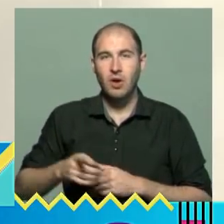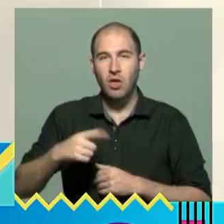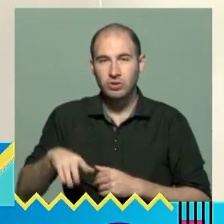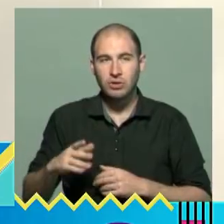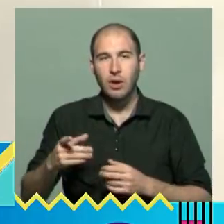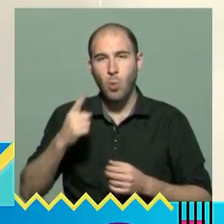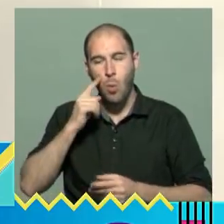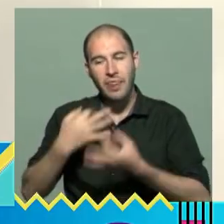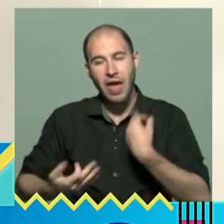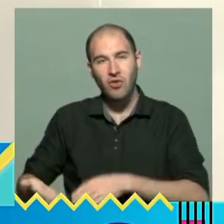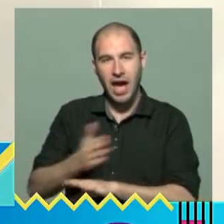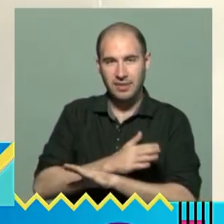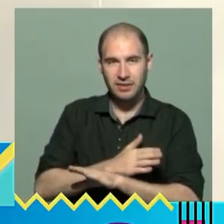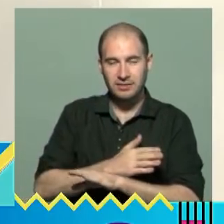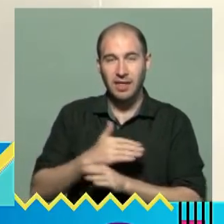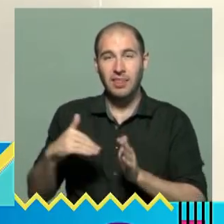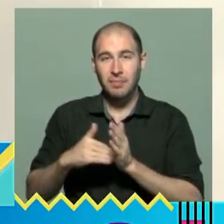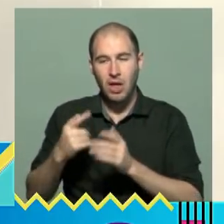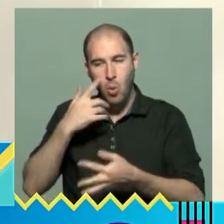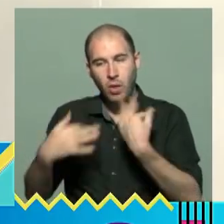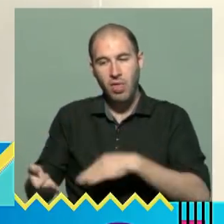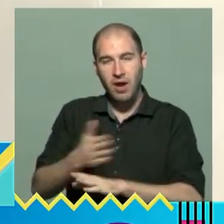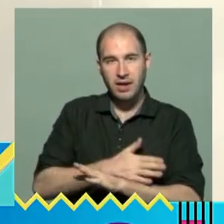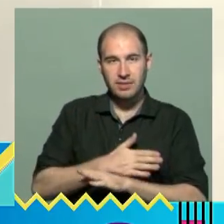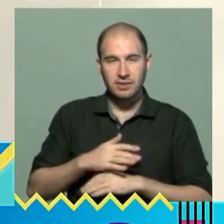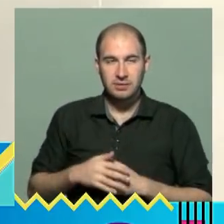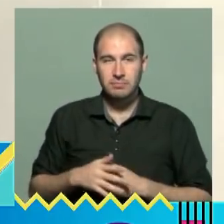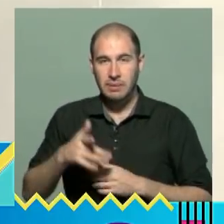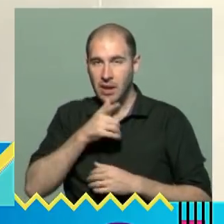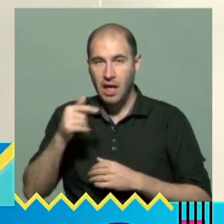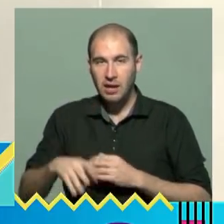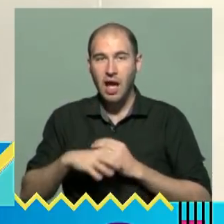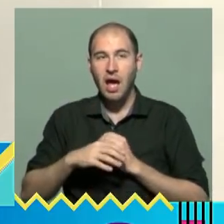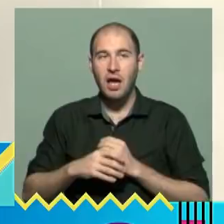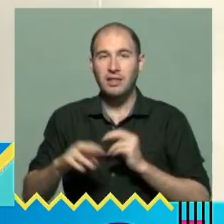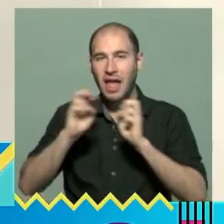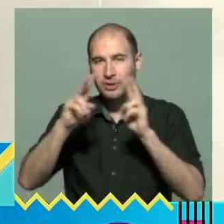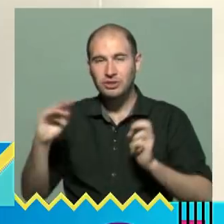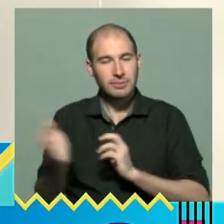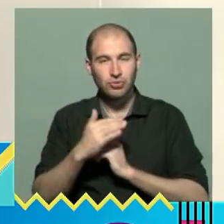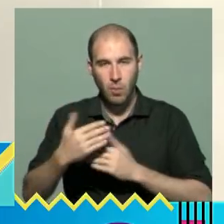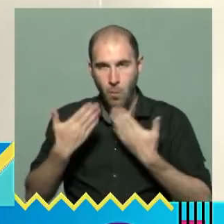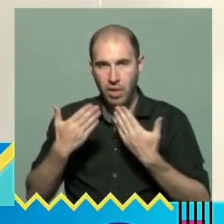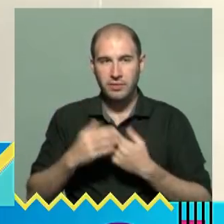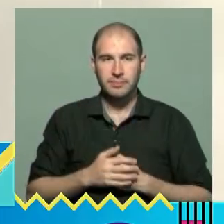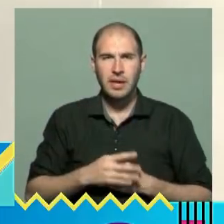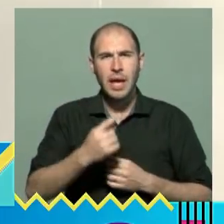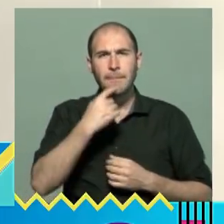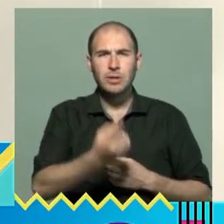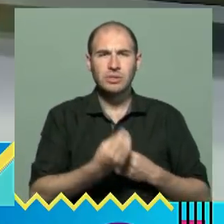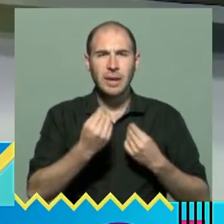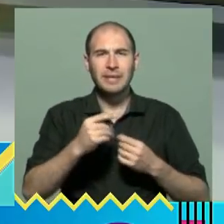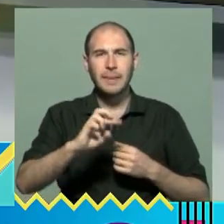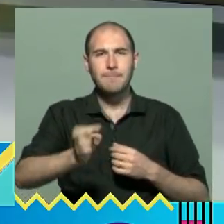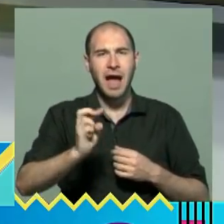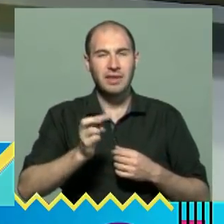la prevención. O sea, siempre y cuando vayamos por la prevención, creo que podemos abordar todas las temáticas. Bien. ¿Qué pasa con los